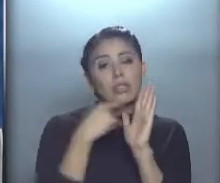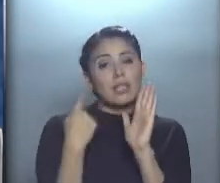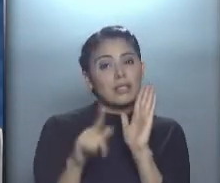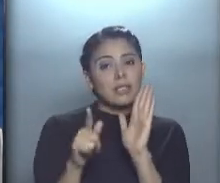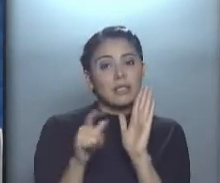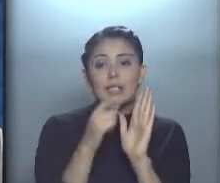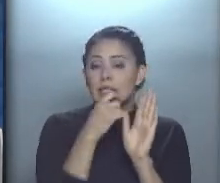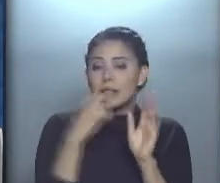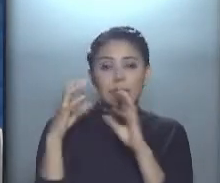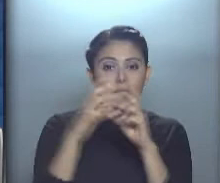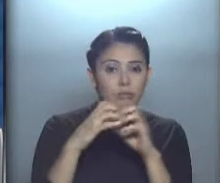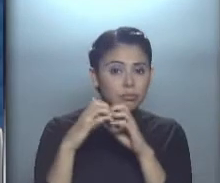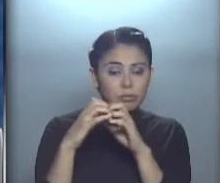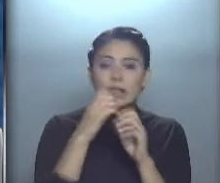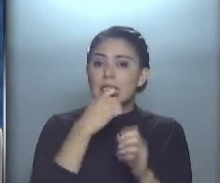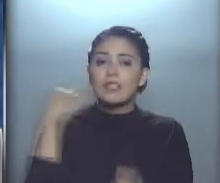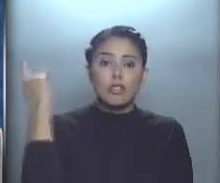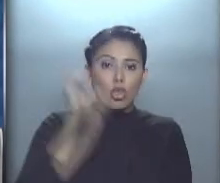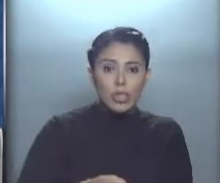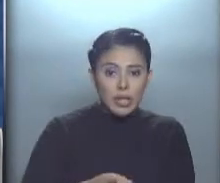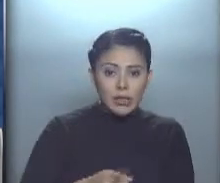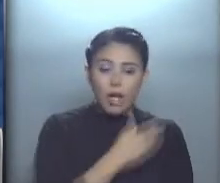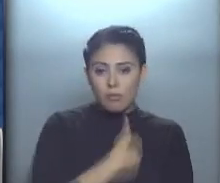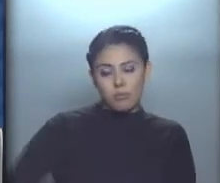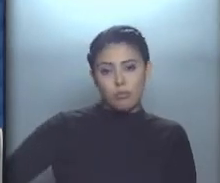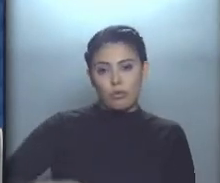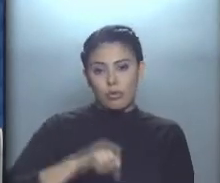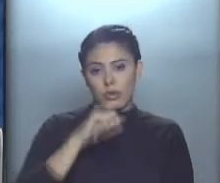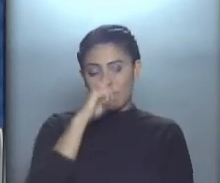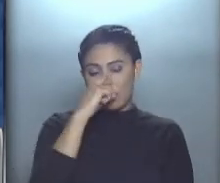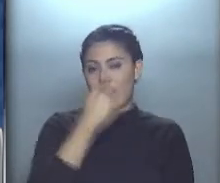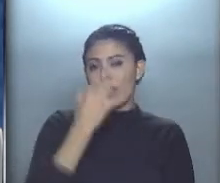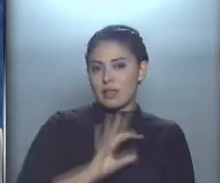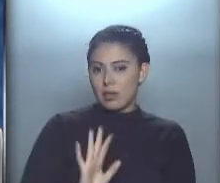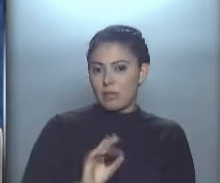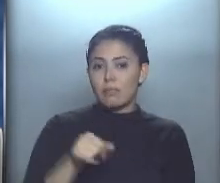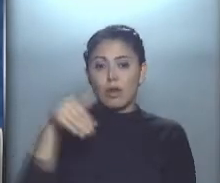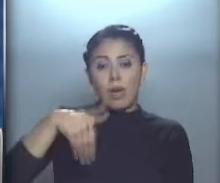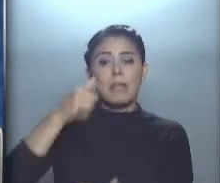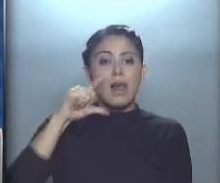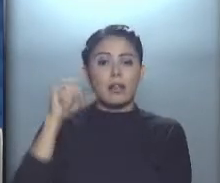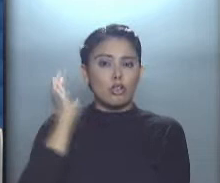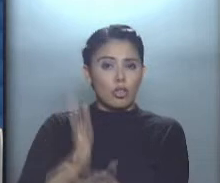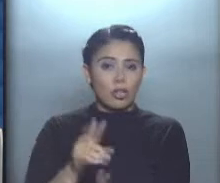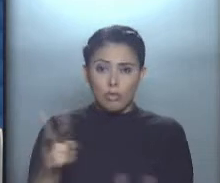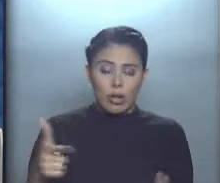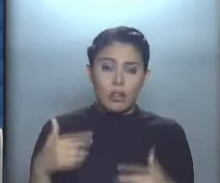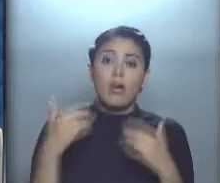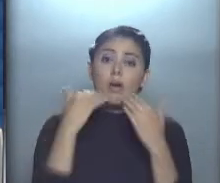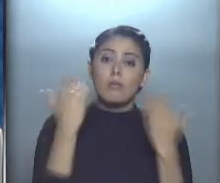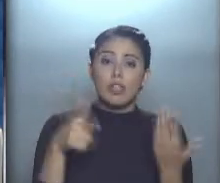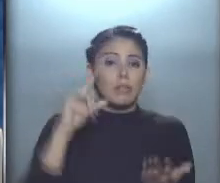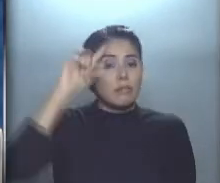Pero cuando hay condena, el Poder Ejecutivo Nacional ha tomado decisiones. Entonces, bajo el principio de